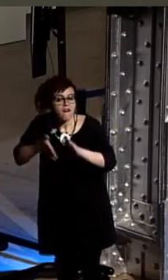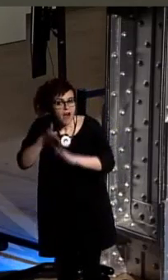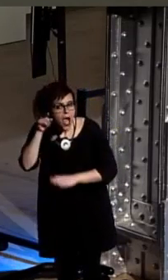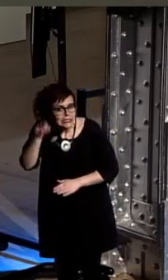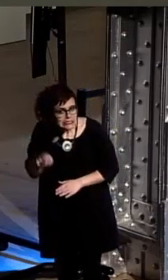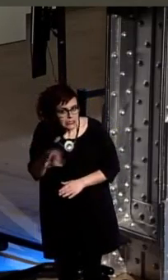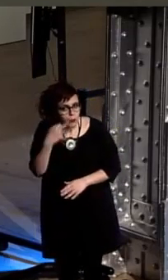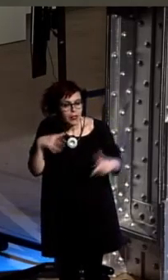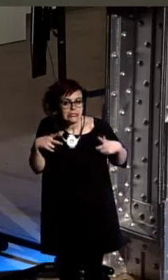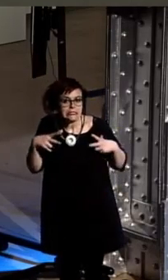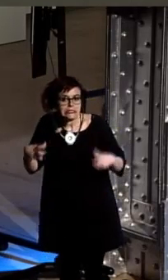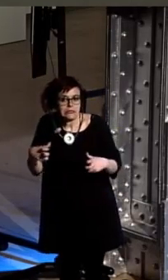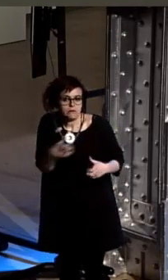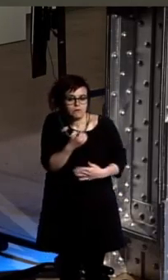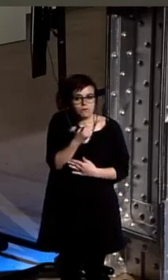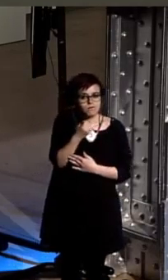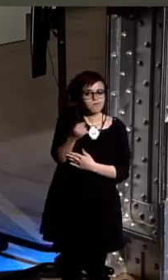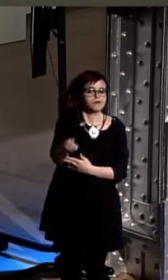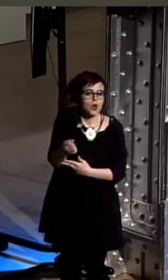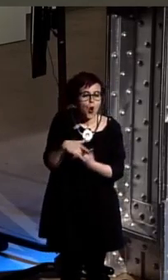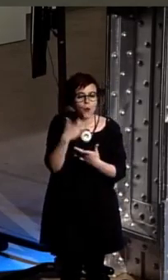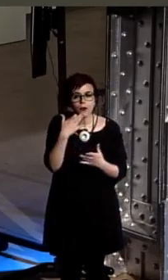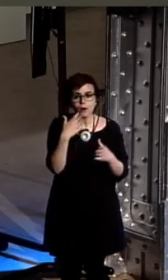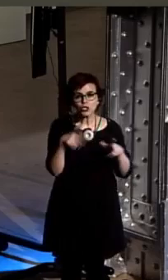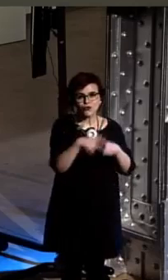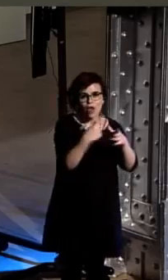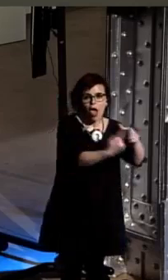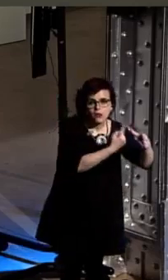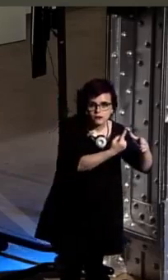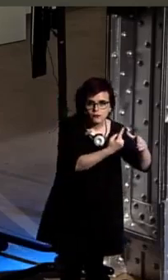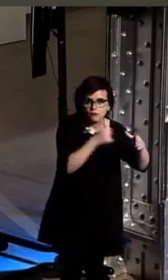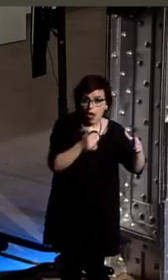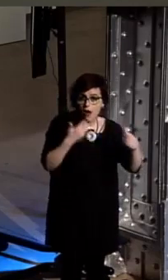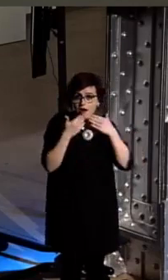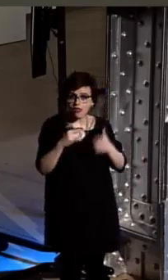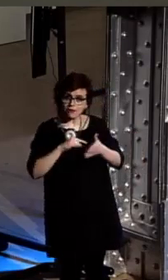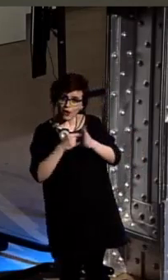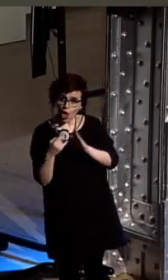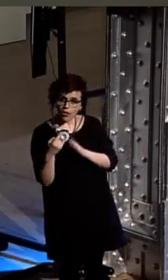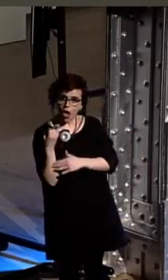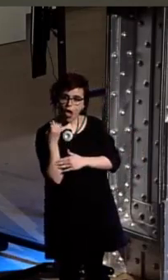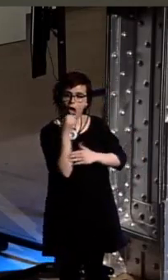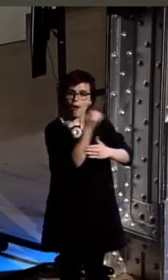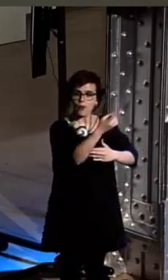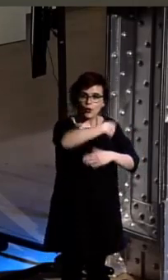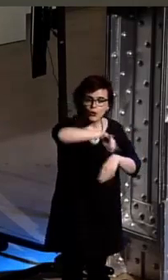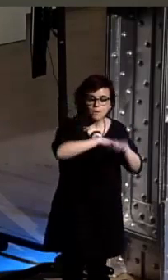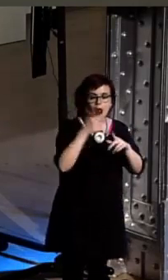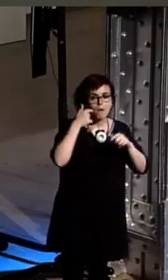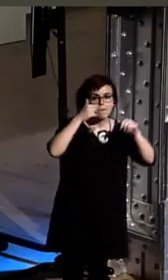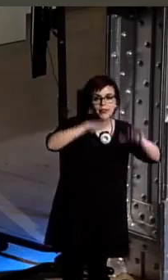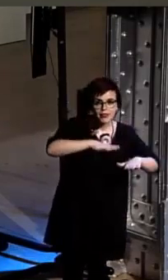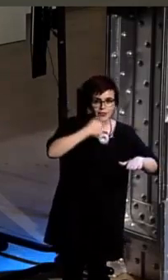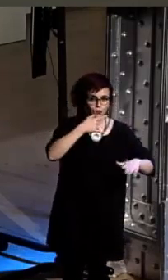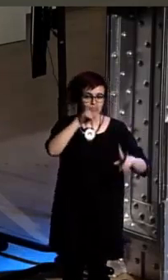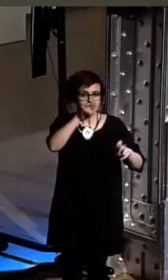que puedan estar en una situación de aislamiento social, utilizar tecnología para ayudarlas a detectar